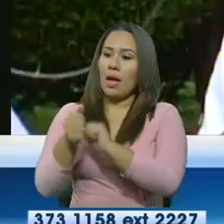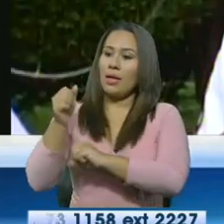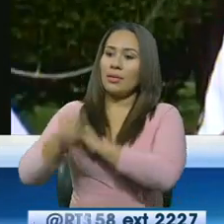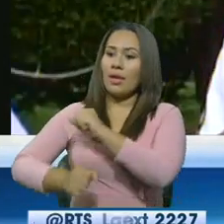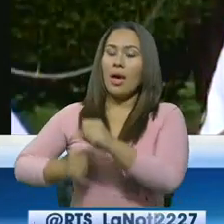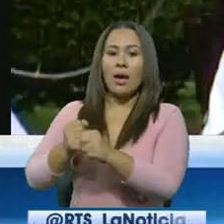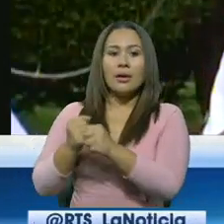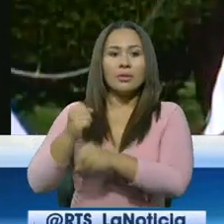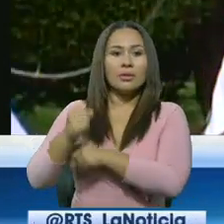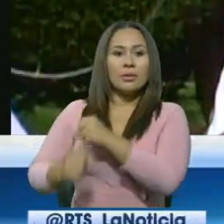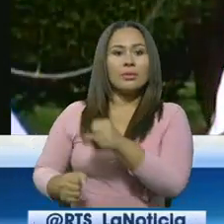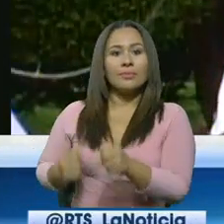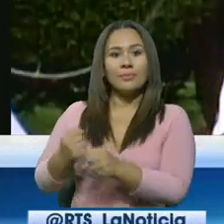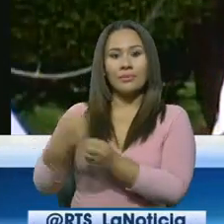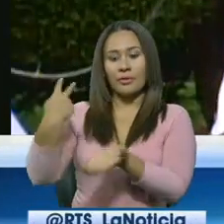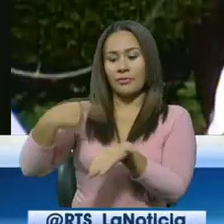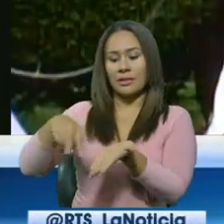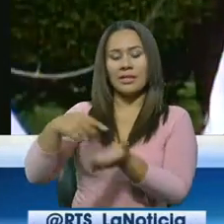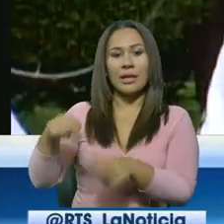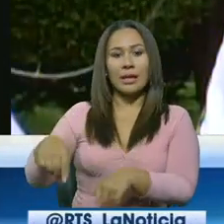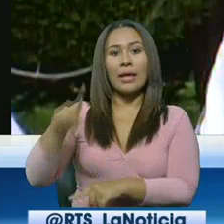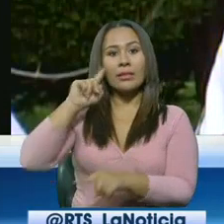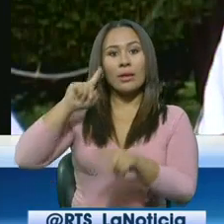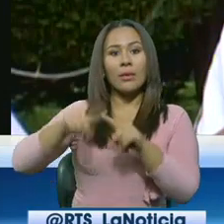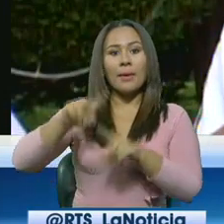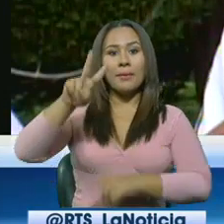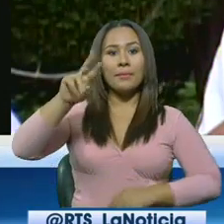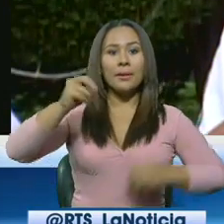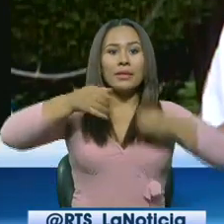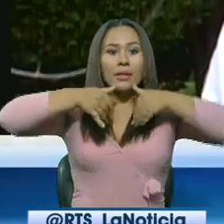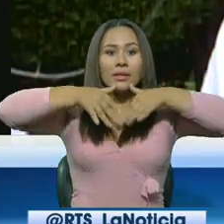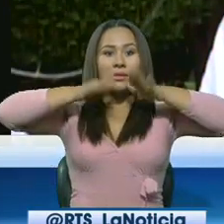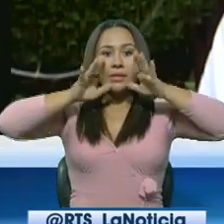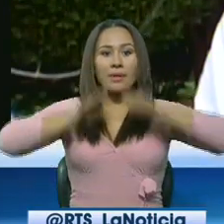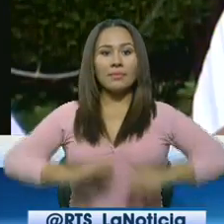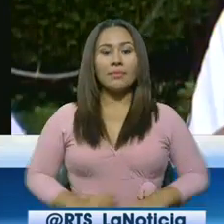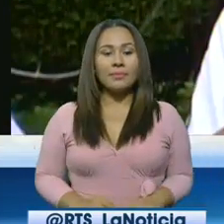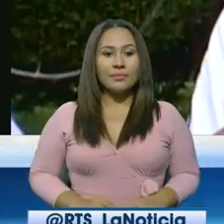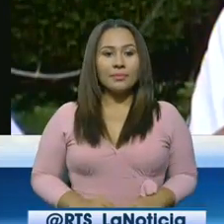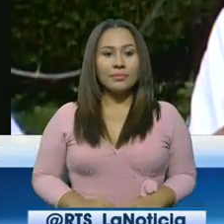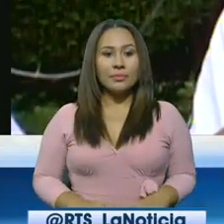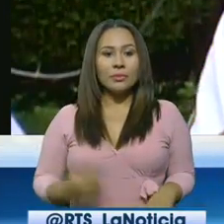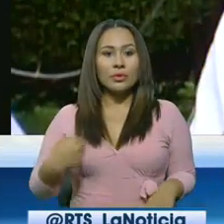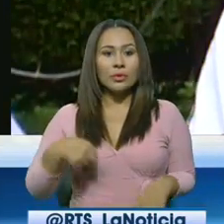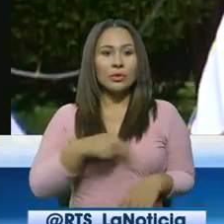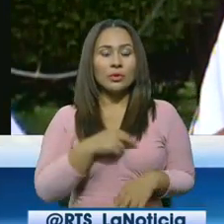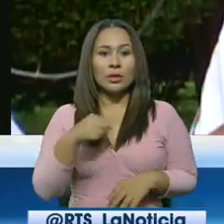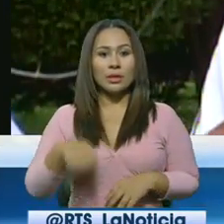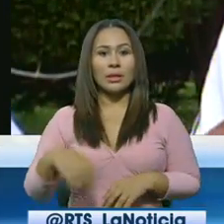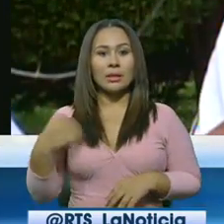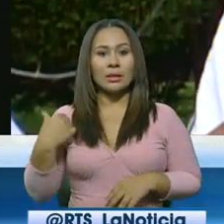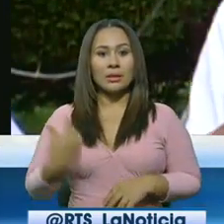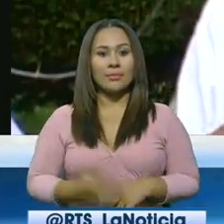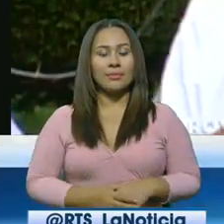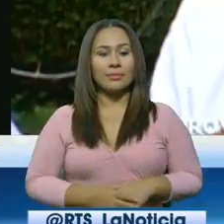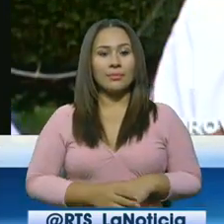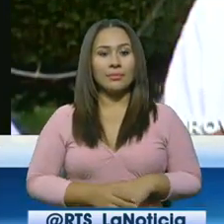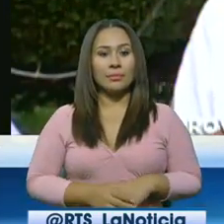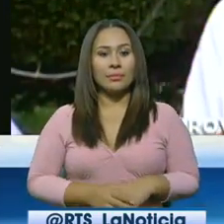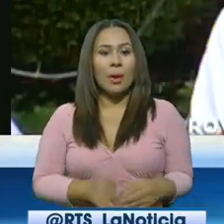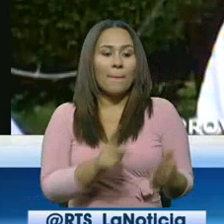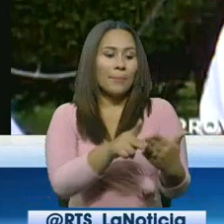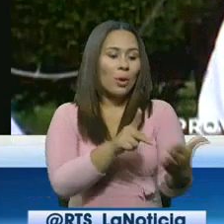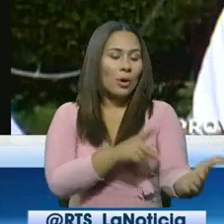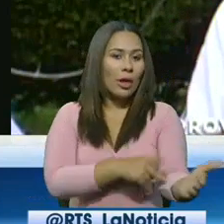nosotros las festividades, que es el 20 de diciembre de todos los años, nosotros tenemos diversidad de